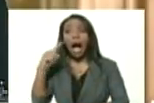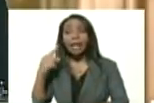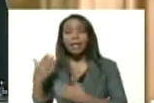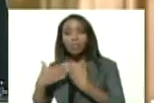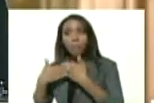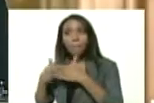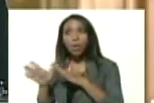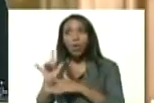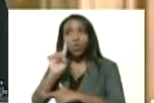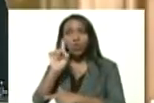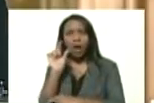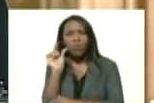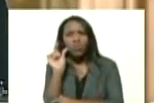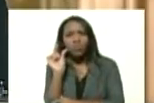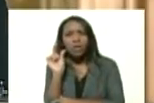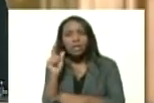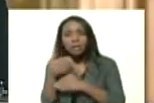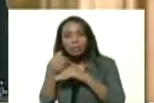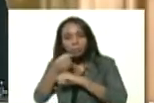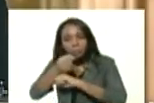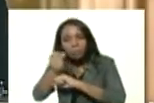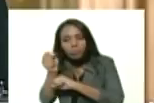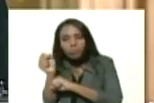una pequeña ventana